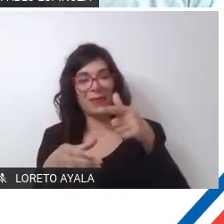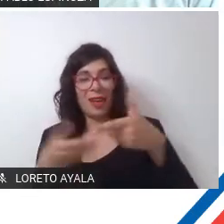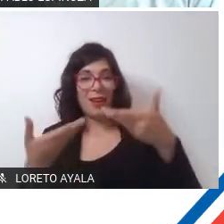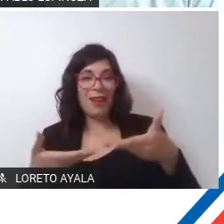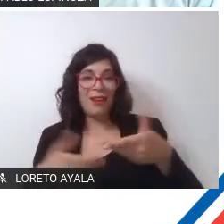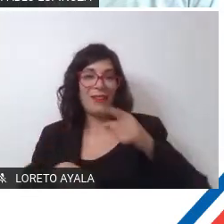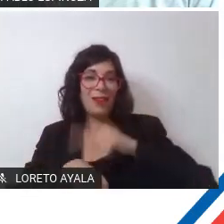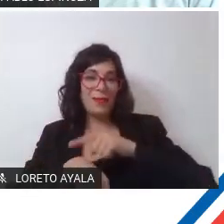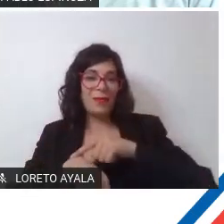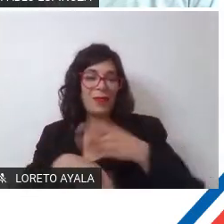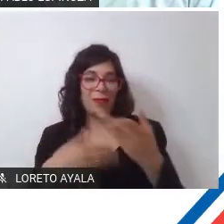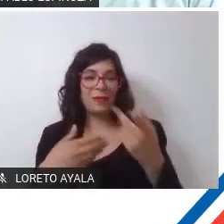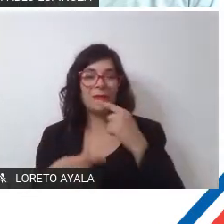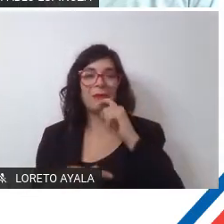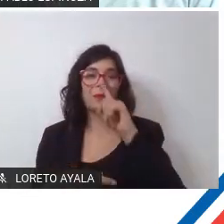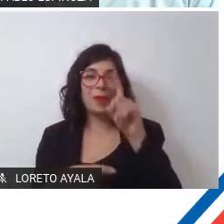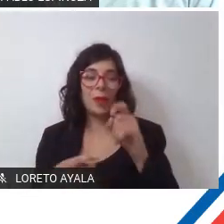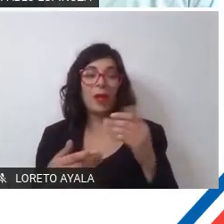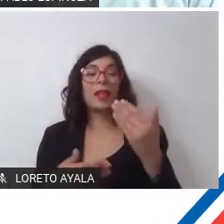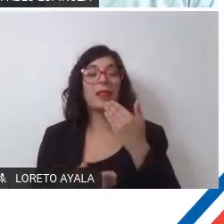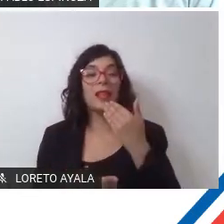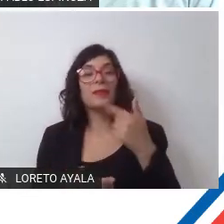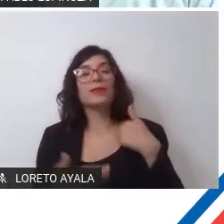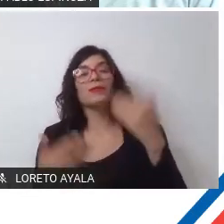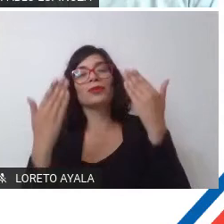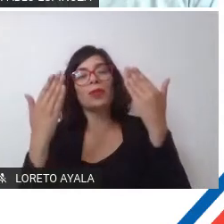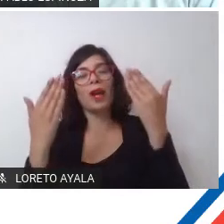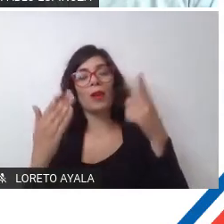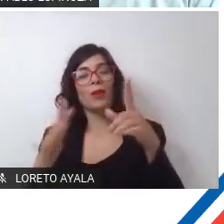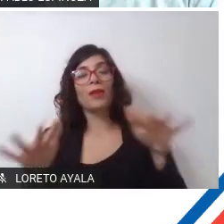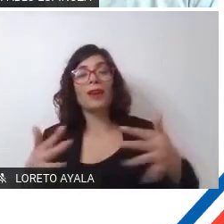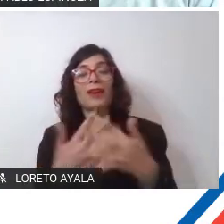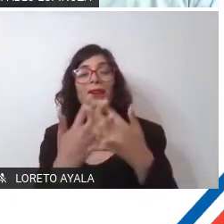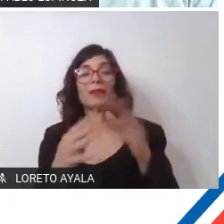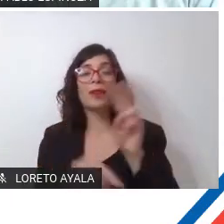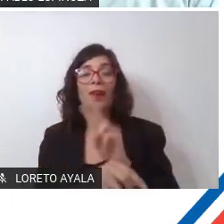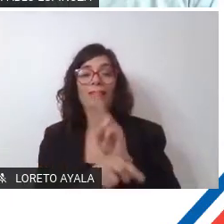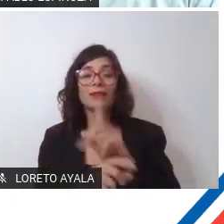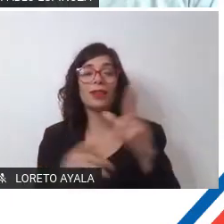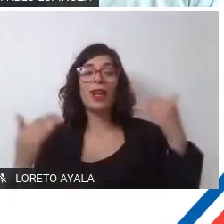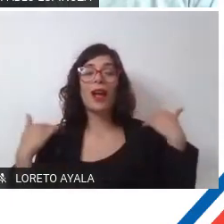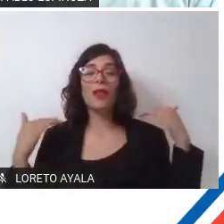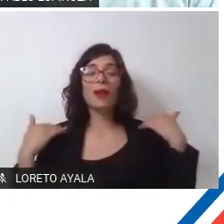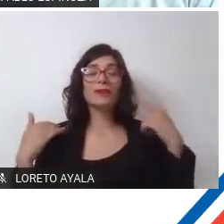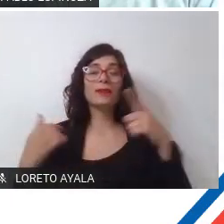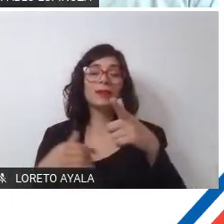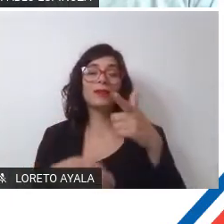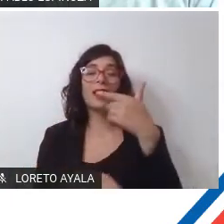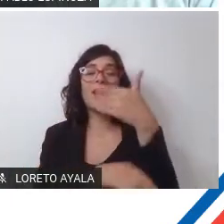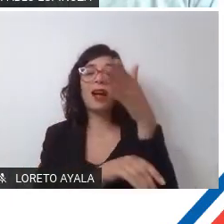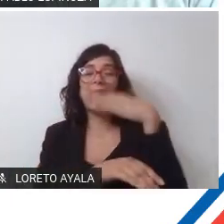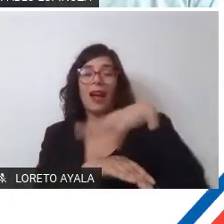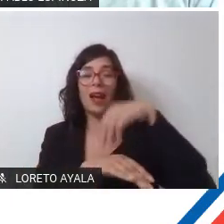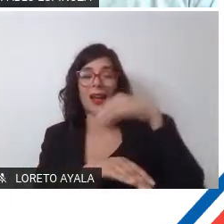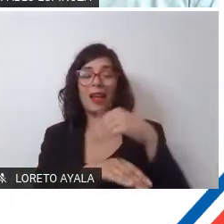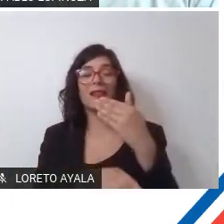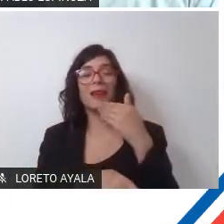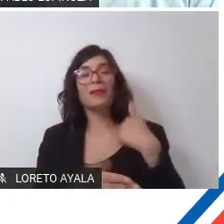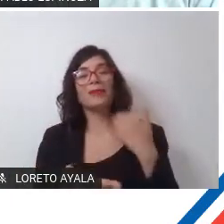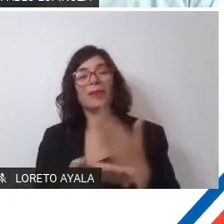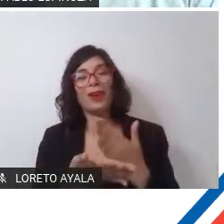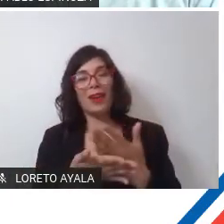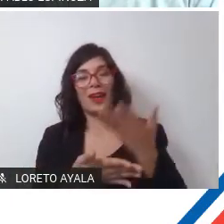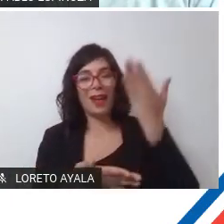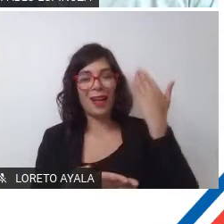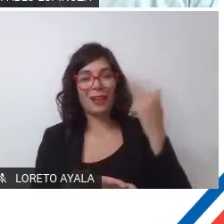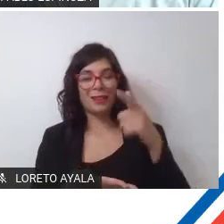moderador de preguntas. Además, quisiera enviar un saludo a la red de profesores de educación física de la región de Arica y Parinacota, a mi colegio también, al Colegio North